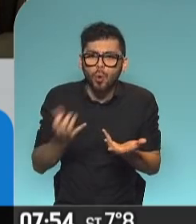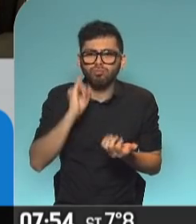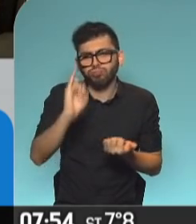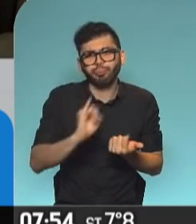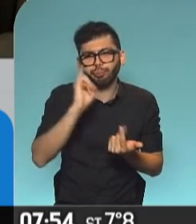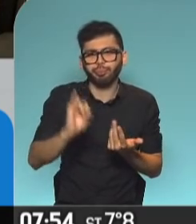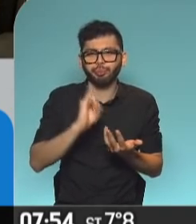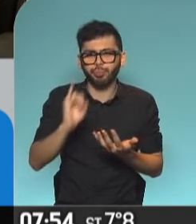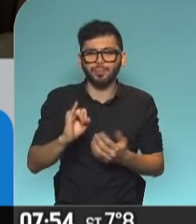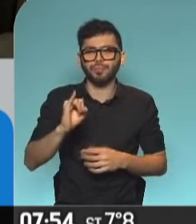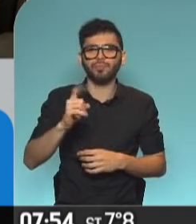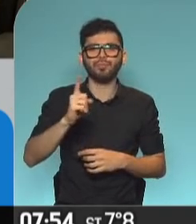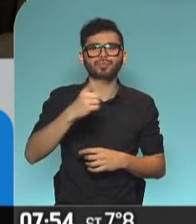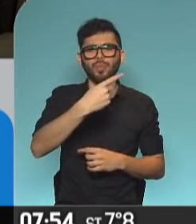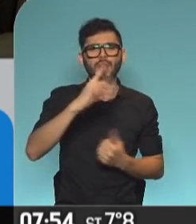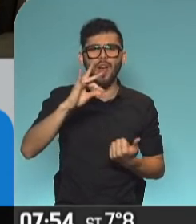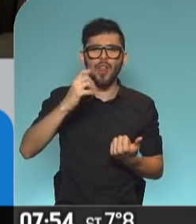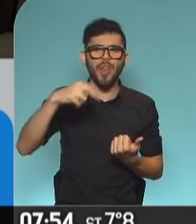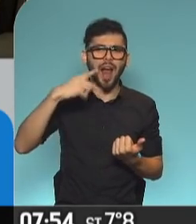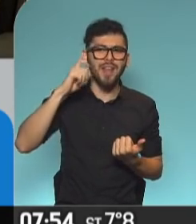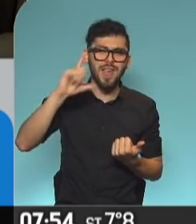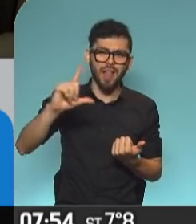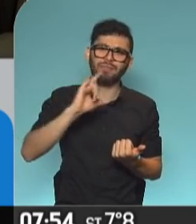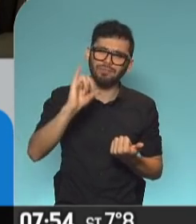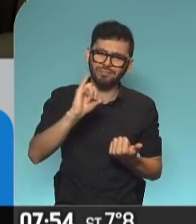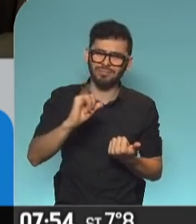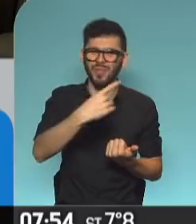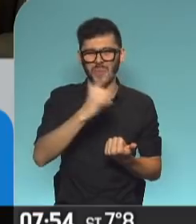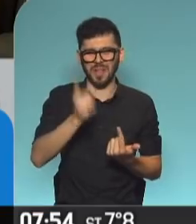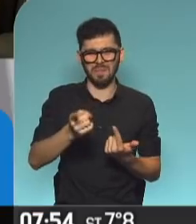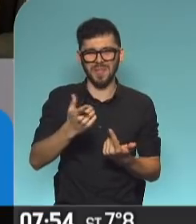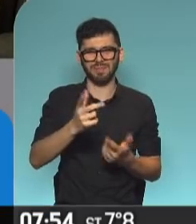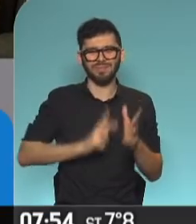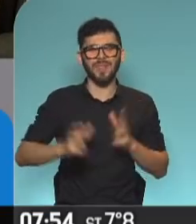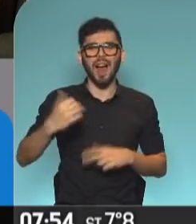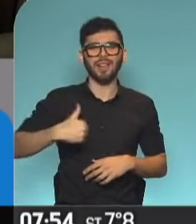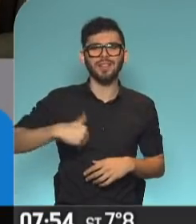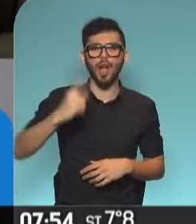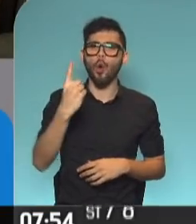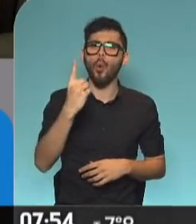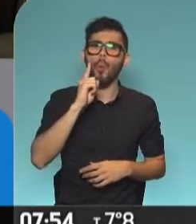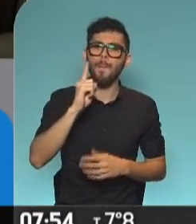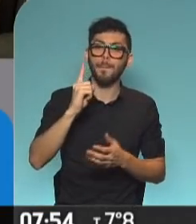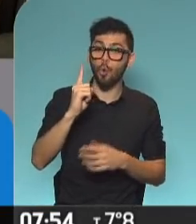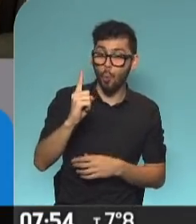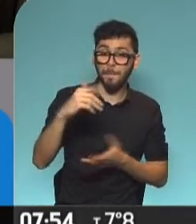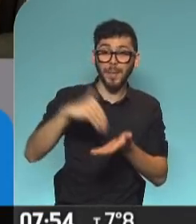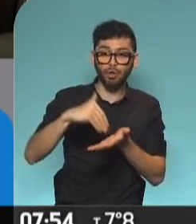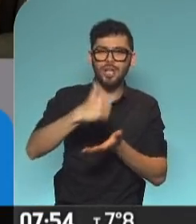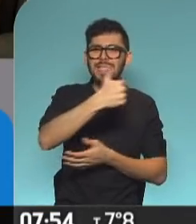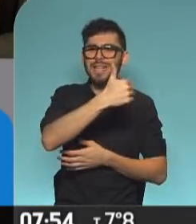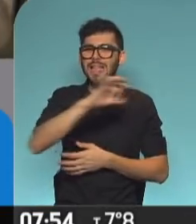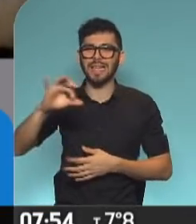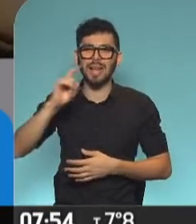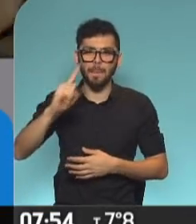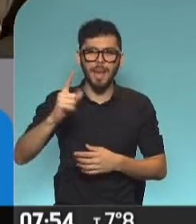que hacía referencia Daniel y que vos mencionabas, Silvia, en la Argentina hay cerca de 1.600.000 armas registradas, pero no todos